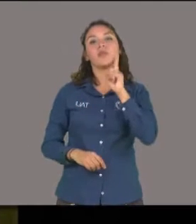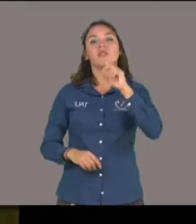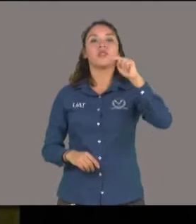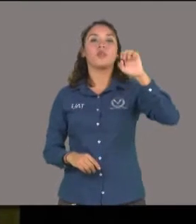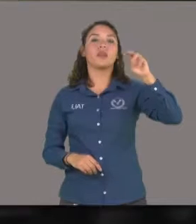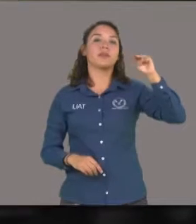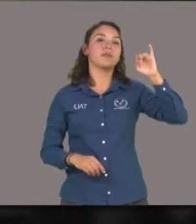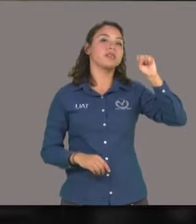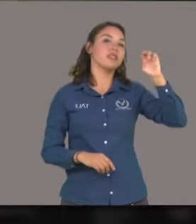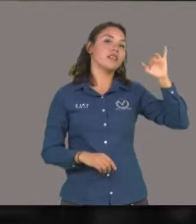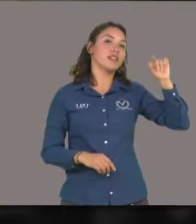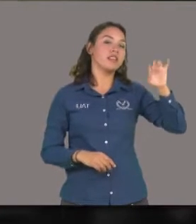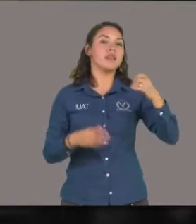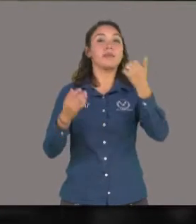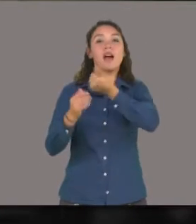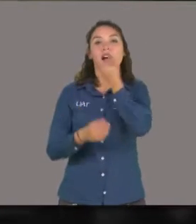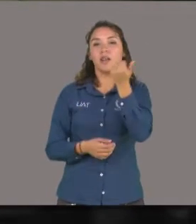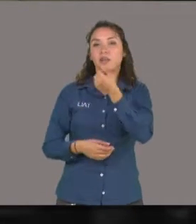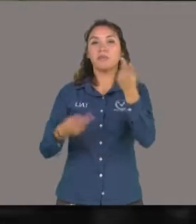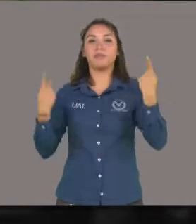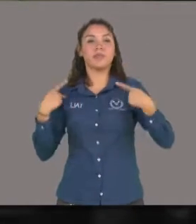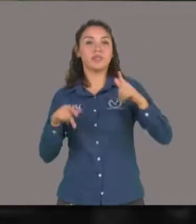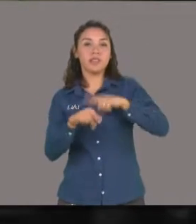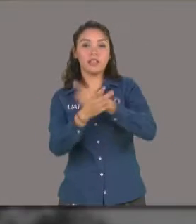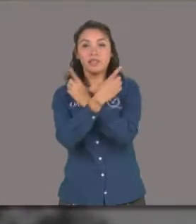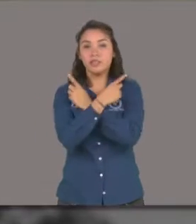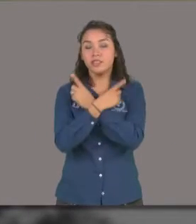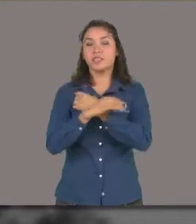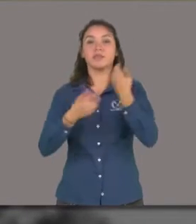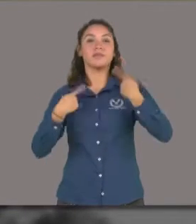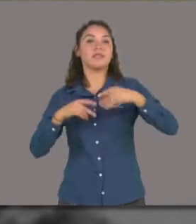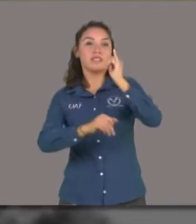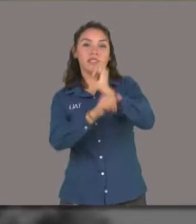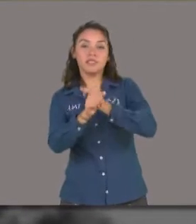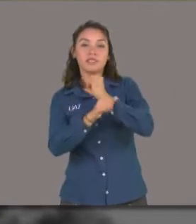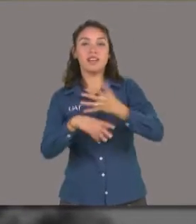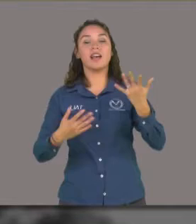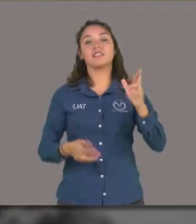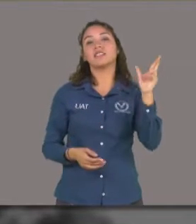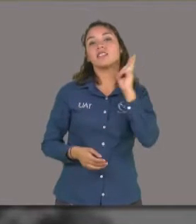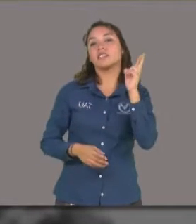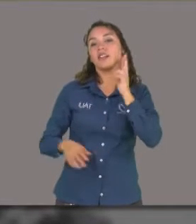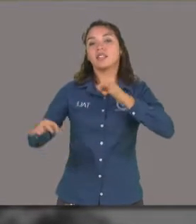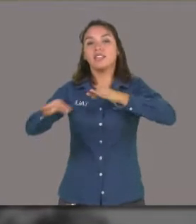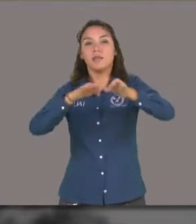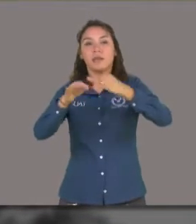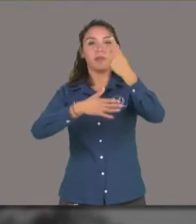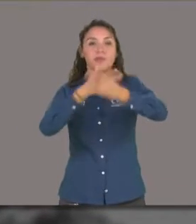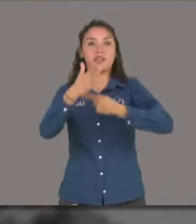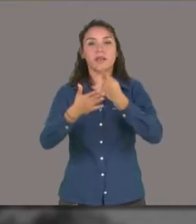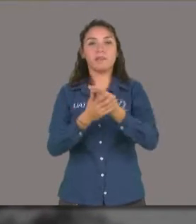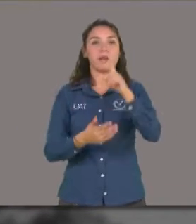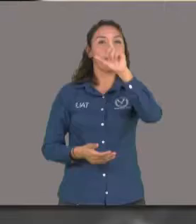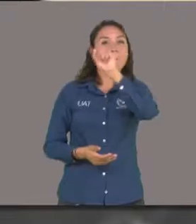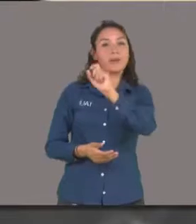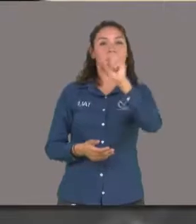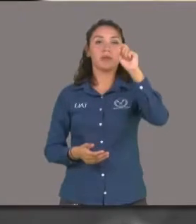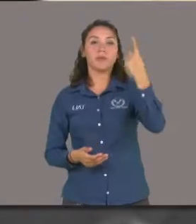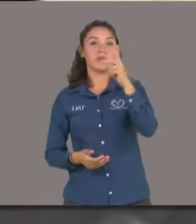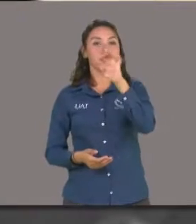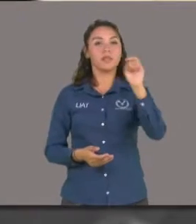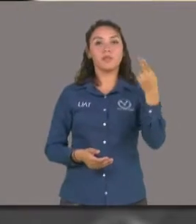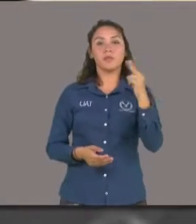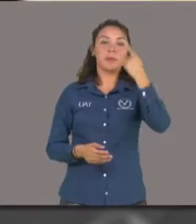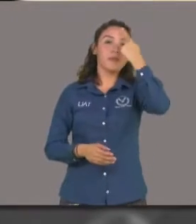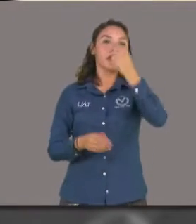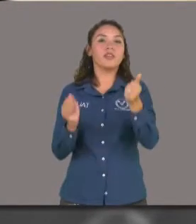Luna. Ante estudiantes, docentes e investigadores, el rector puso en marcha los trabajos del encuentro que se programaron los días 20 y 21 de